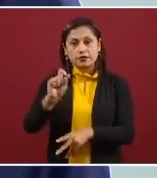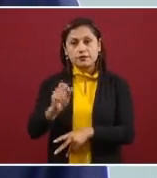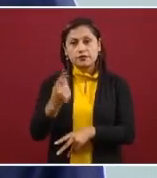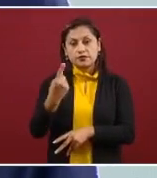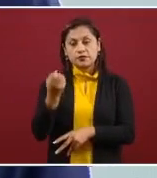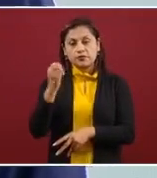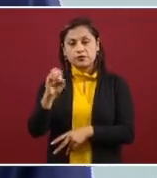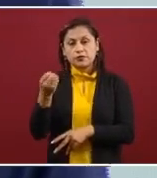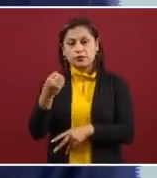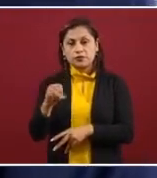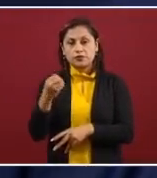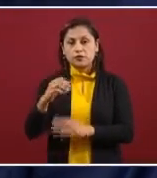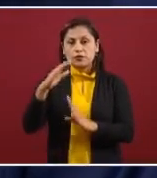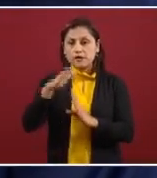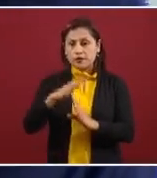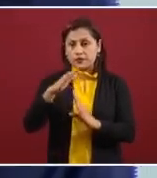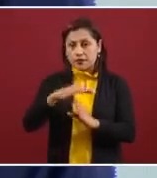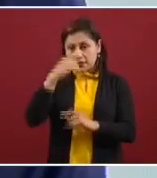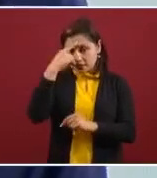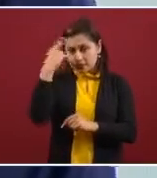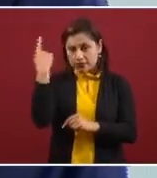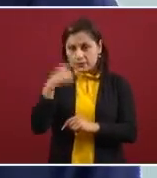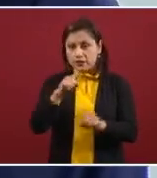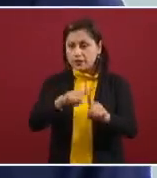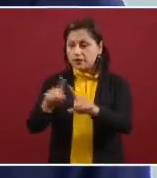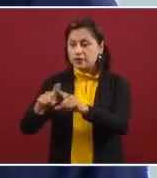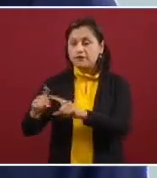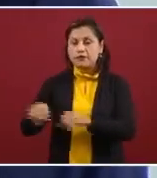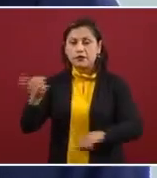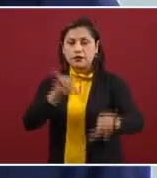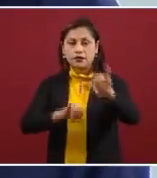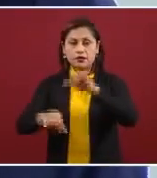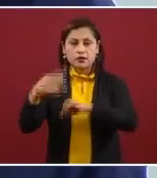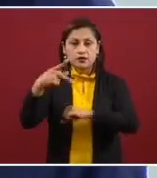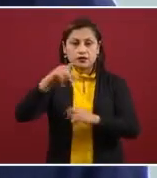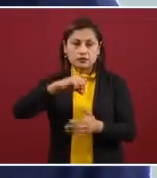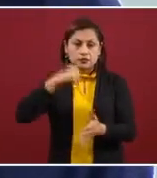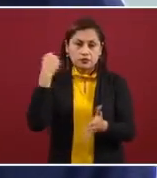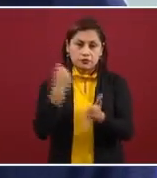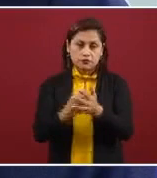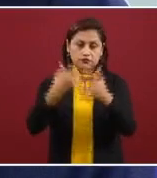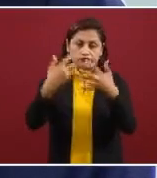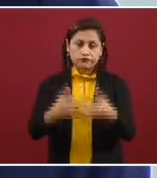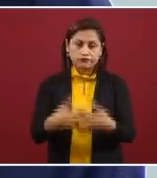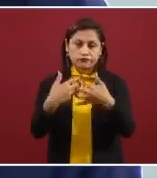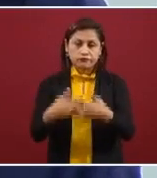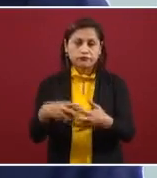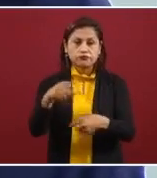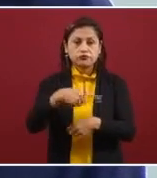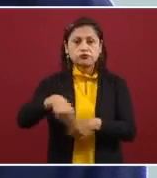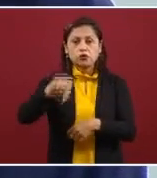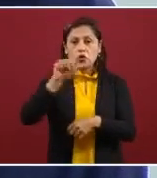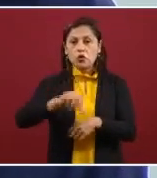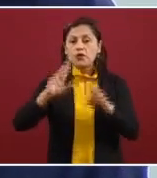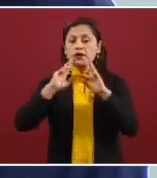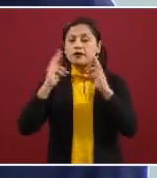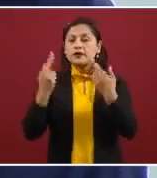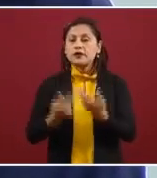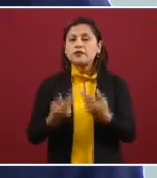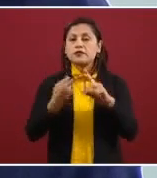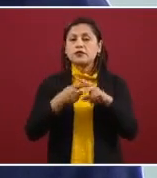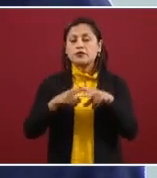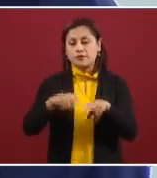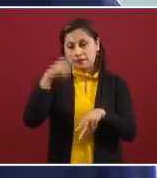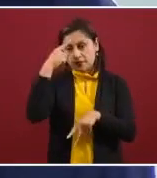mesa de trabajo con los laboratorios de medicamentos de patente y fuente única a efecto de garantizar